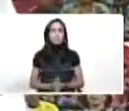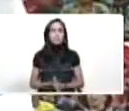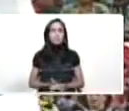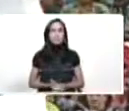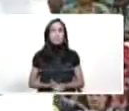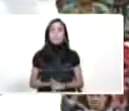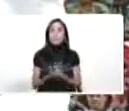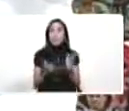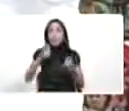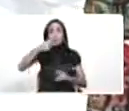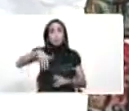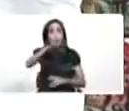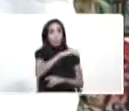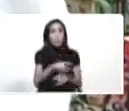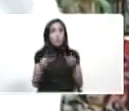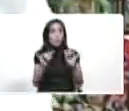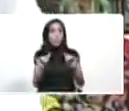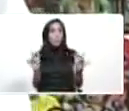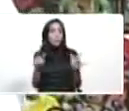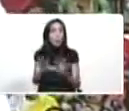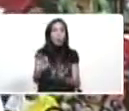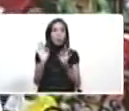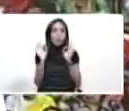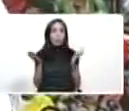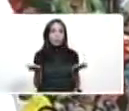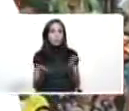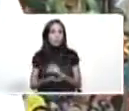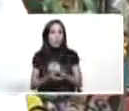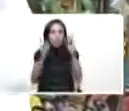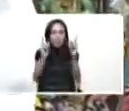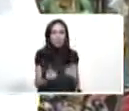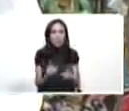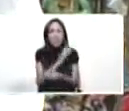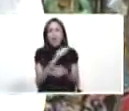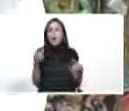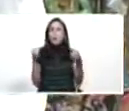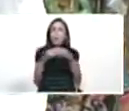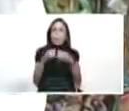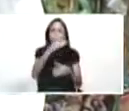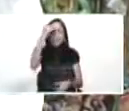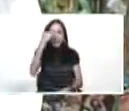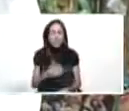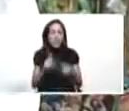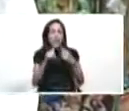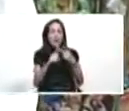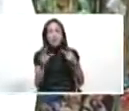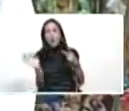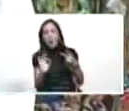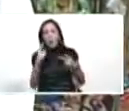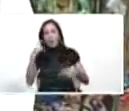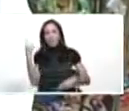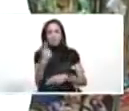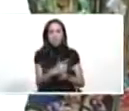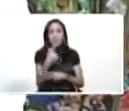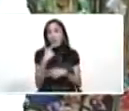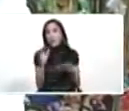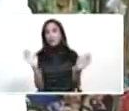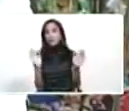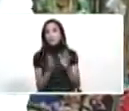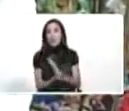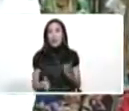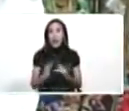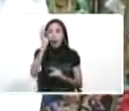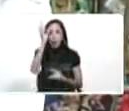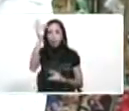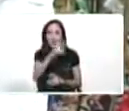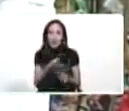El pueblo, ¿verdad? Puede venir una junta militar o una junta dictatorial a decir los